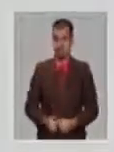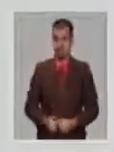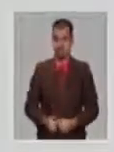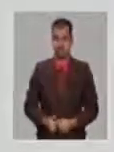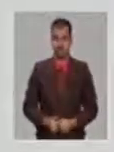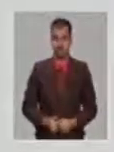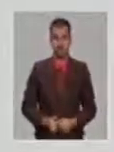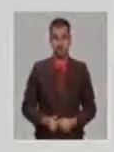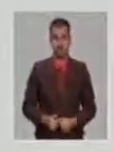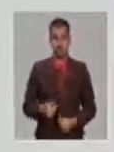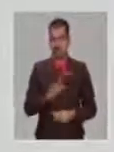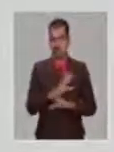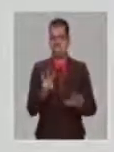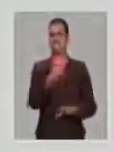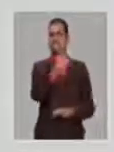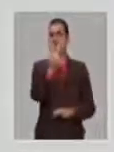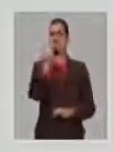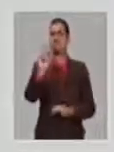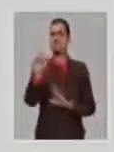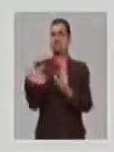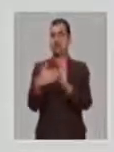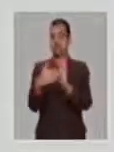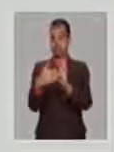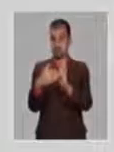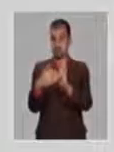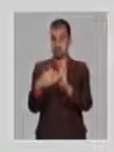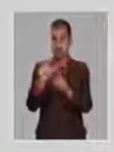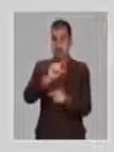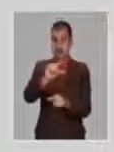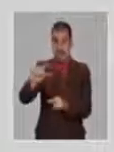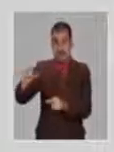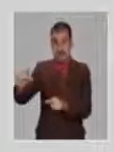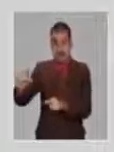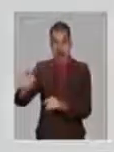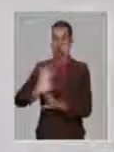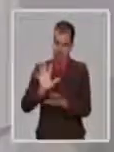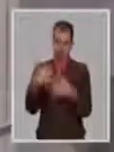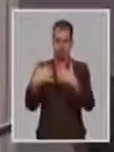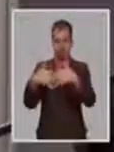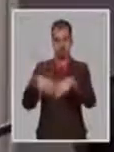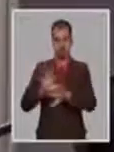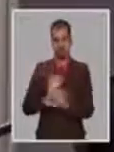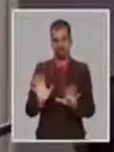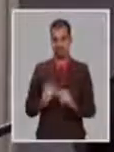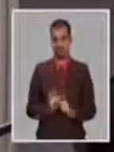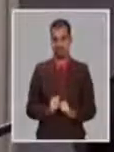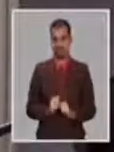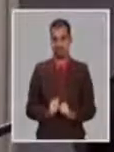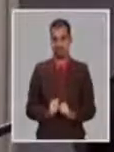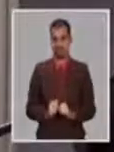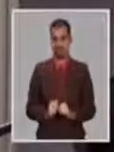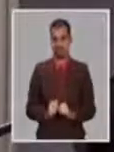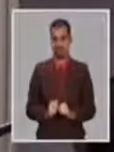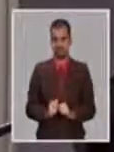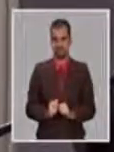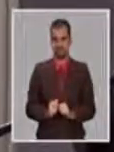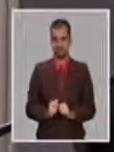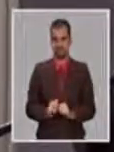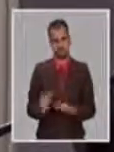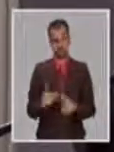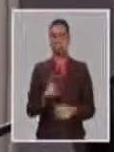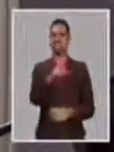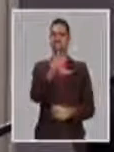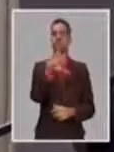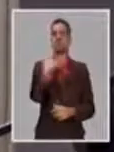Hoy ya tenemos acumuladas 320.000 dosis de Soberana 02, a partir de 3 lotes productivos ya hechas a escala